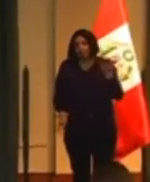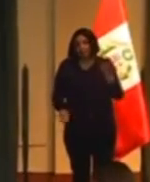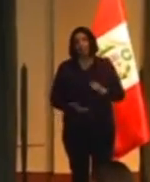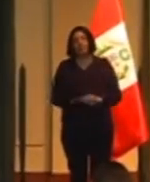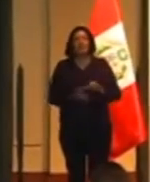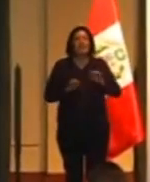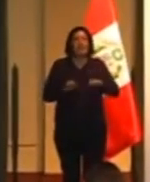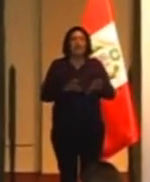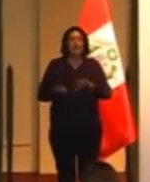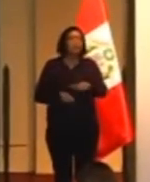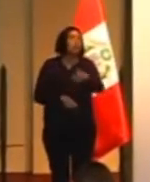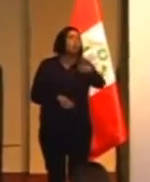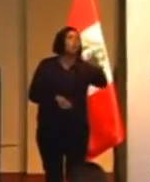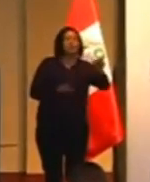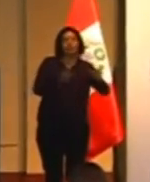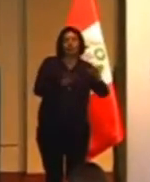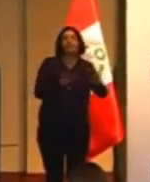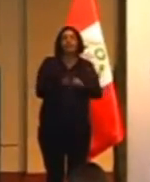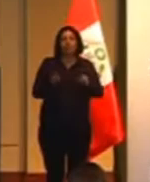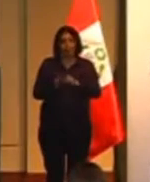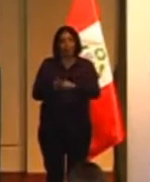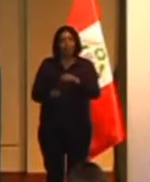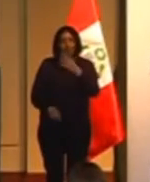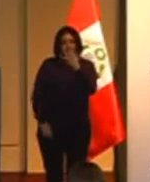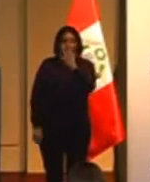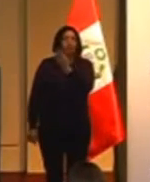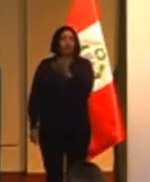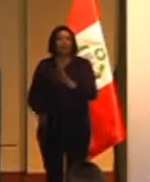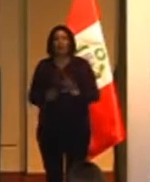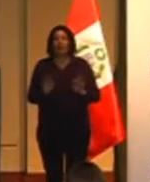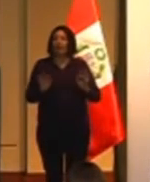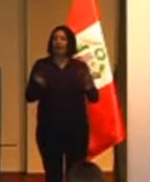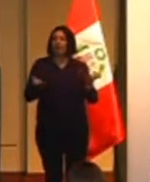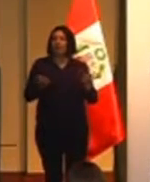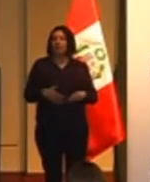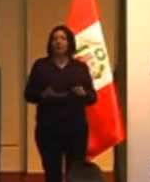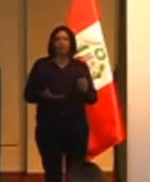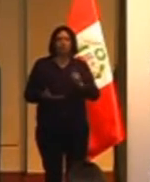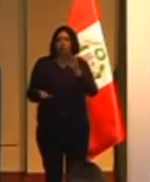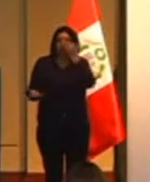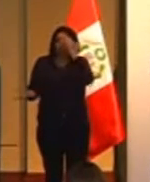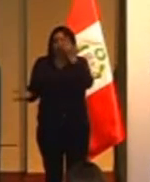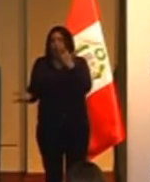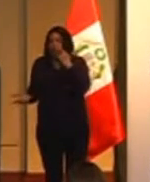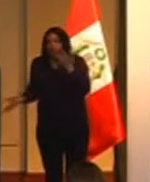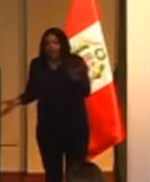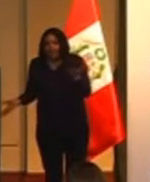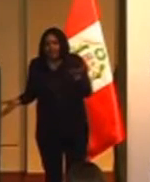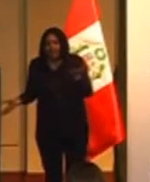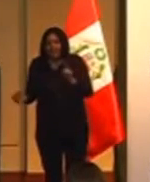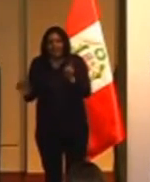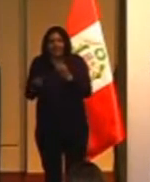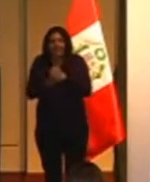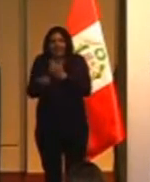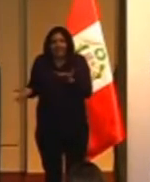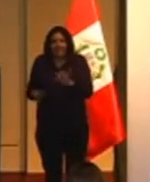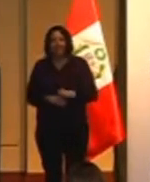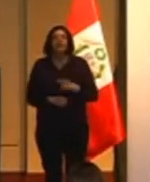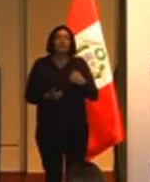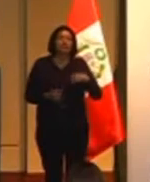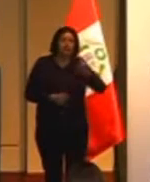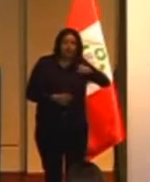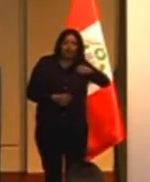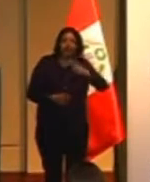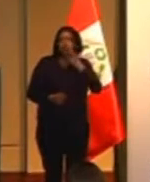hacer que otras personas se enamoren. Nadie quiere lo que no conoce, dice el dicho, ¿no? Entonces hay que conocerlo, hay